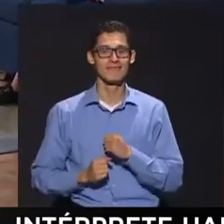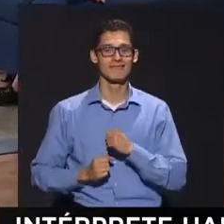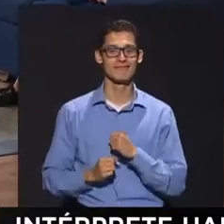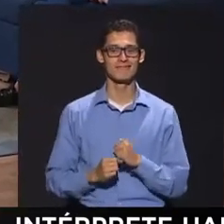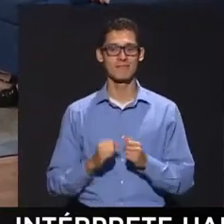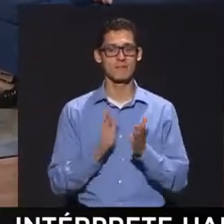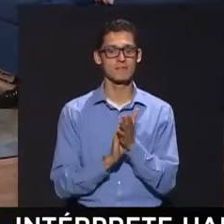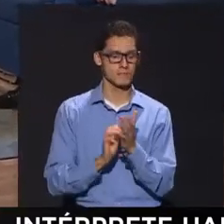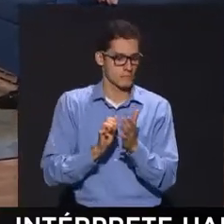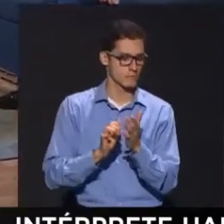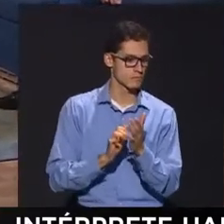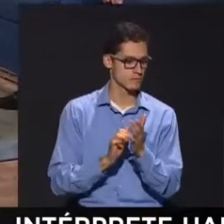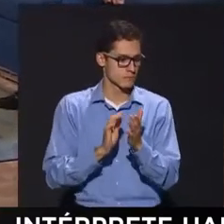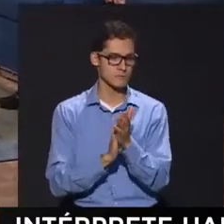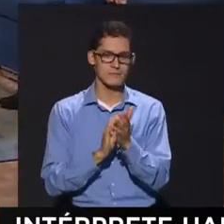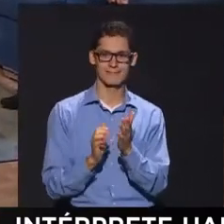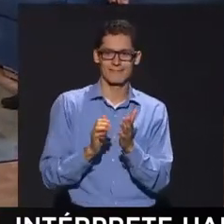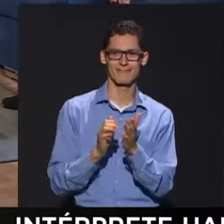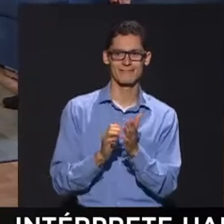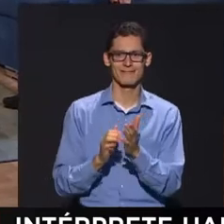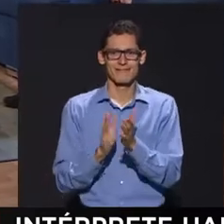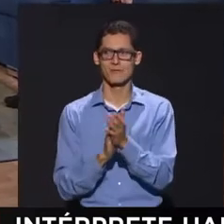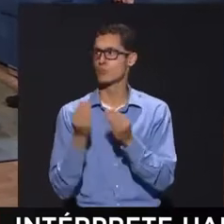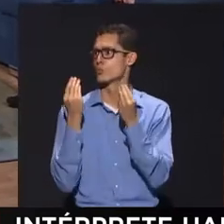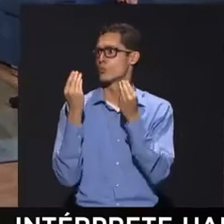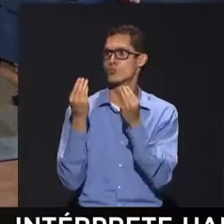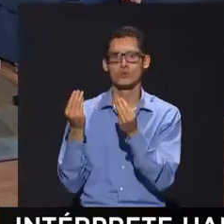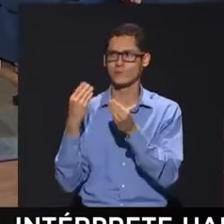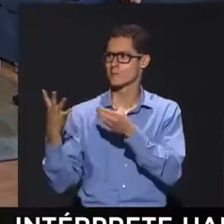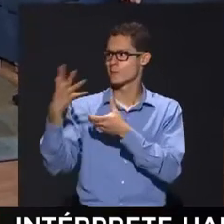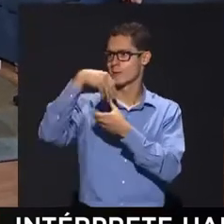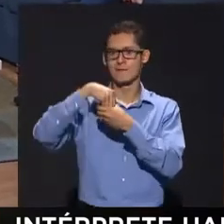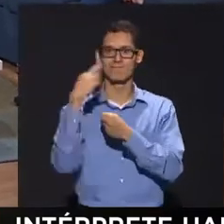Ahí va a arrancar la lista. A ver, mucha información, ¿cómo la resumimos?